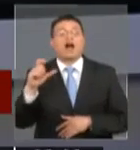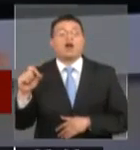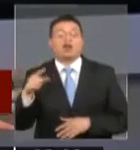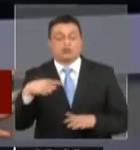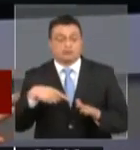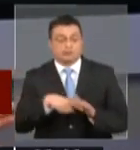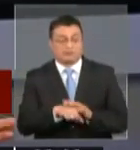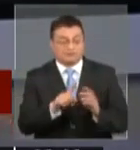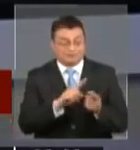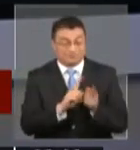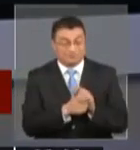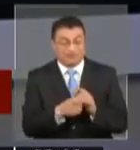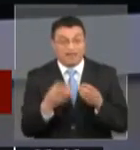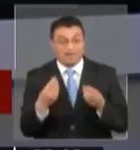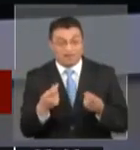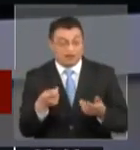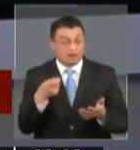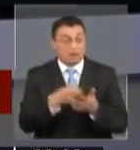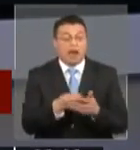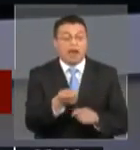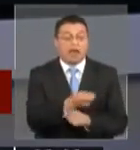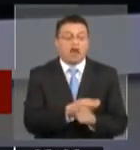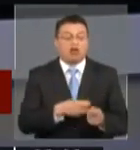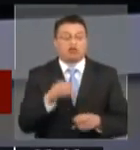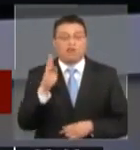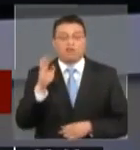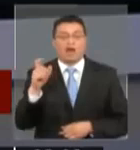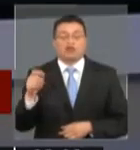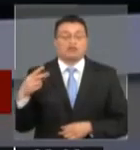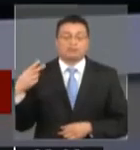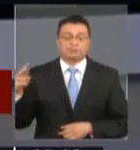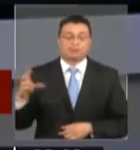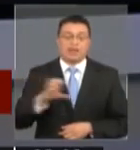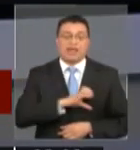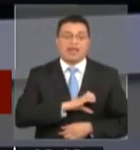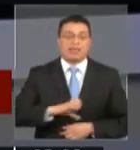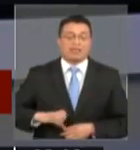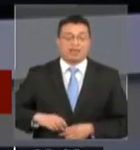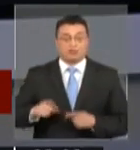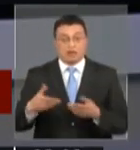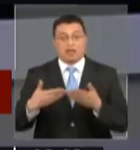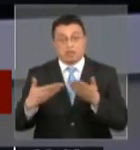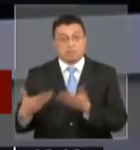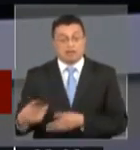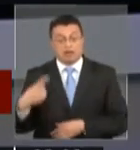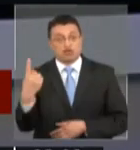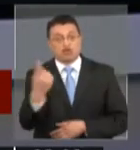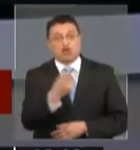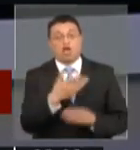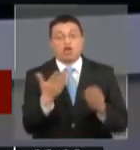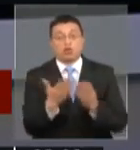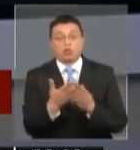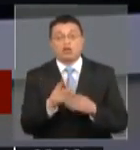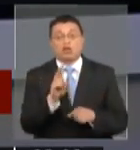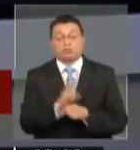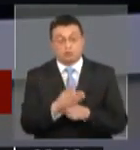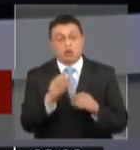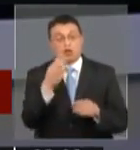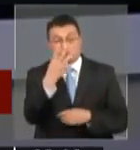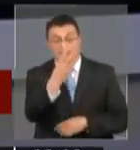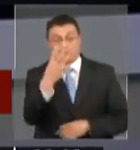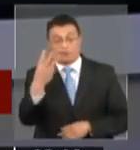transformar el bien de consumo en un negocio bancario financiado por el estado invito a todos los estudiantes y profesionales a